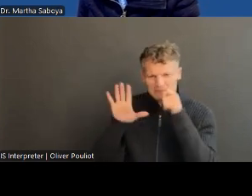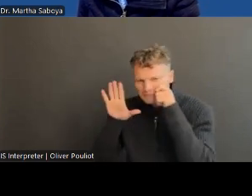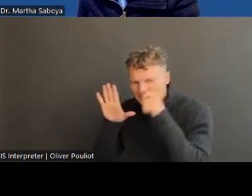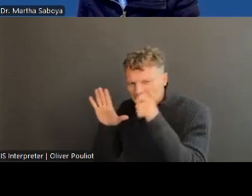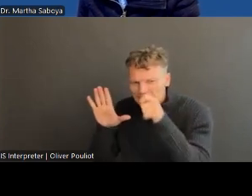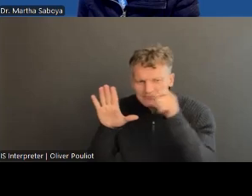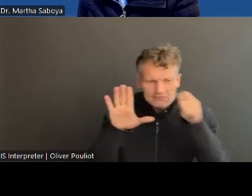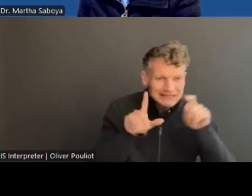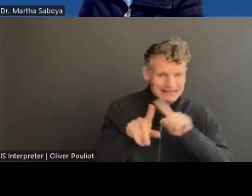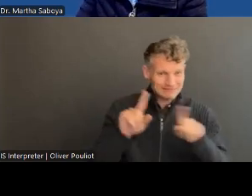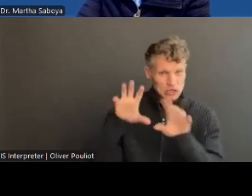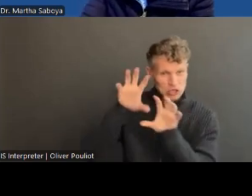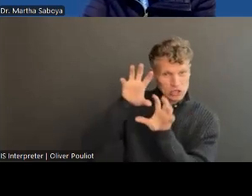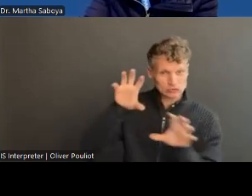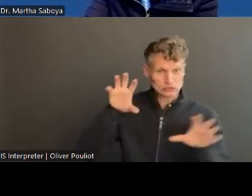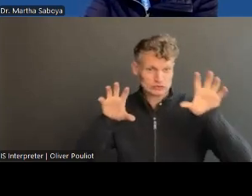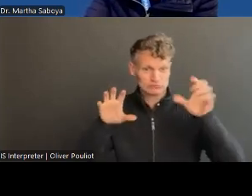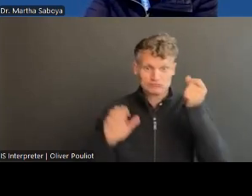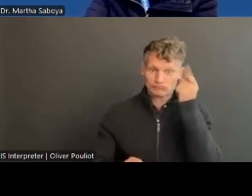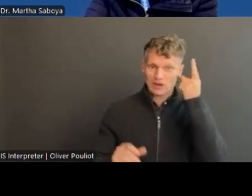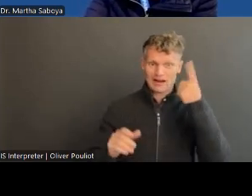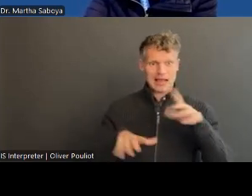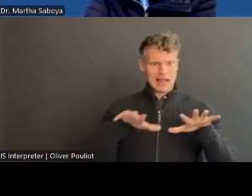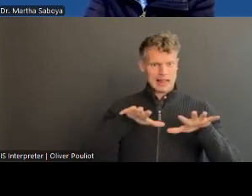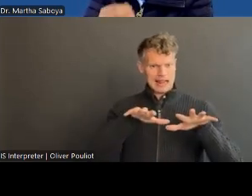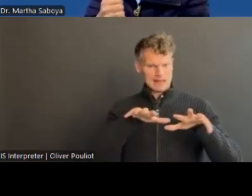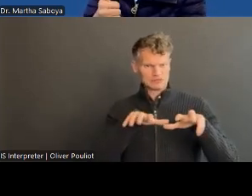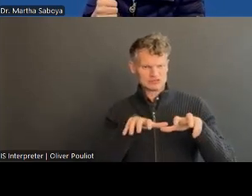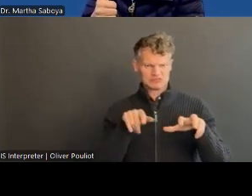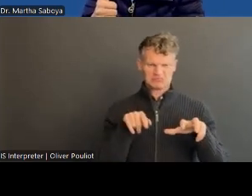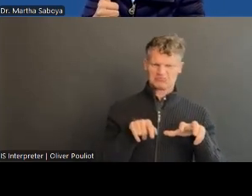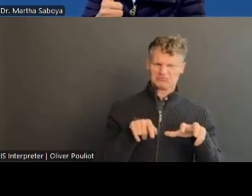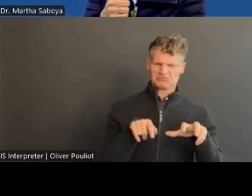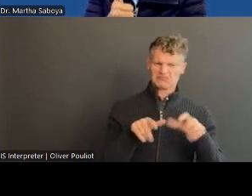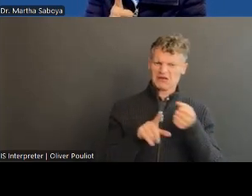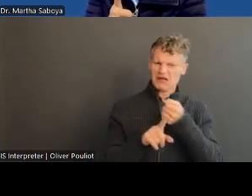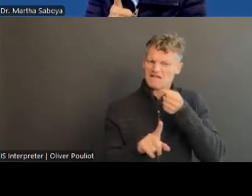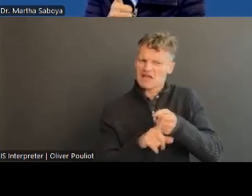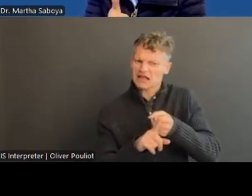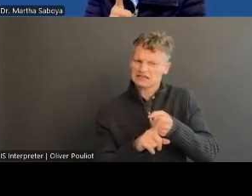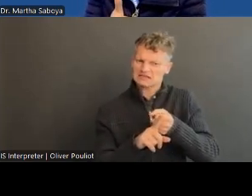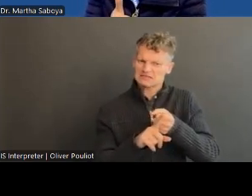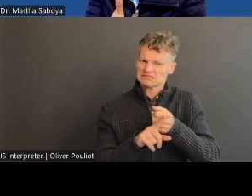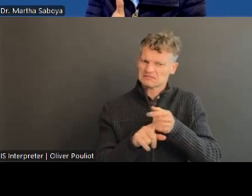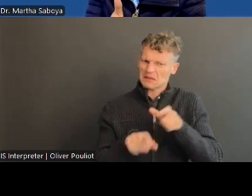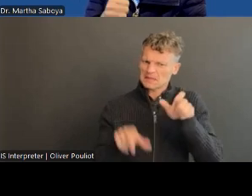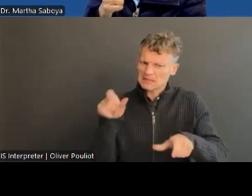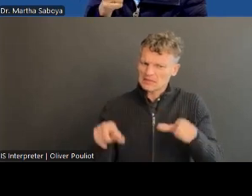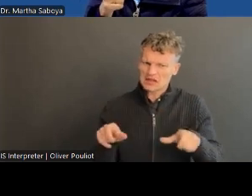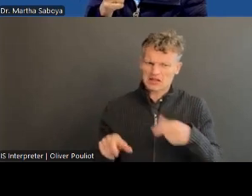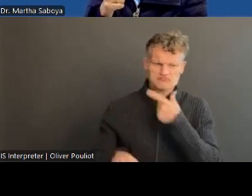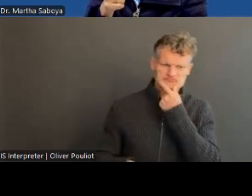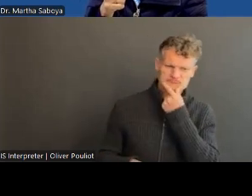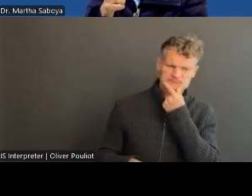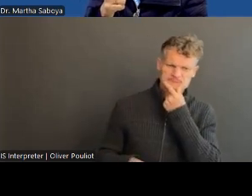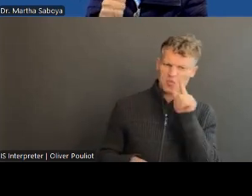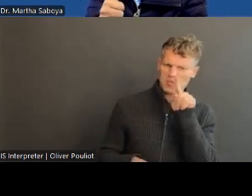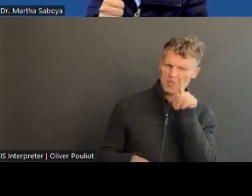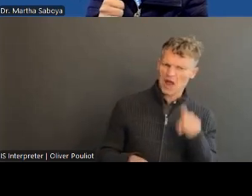las causas raíces de cuál es la causa de tener la lepra que sigue afectando a las